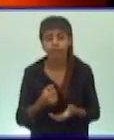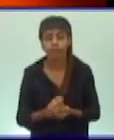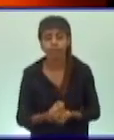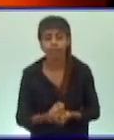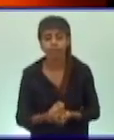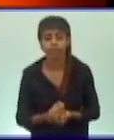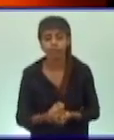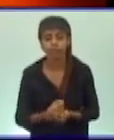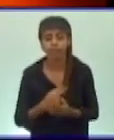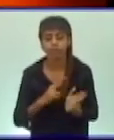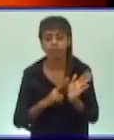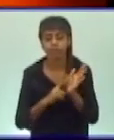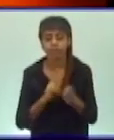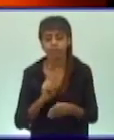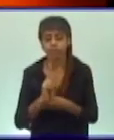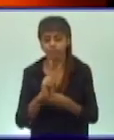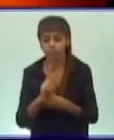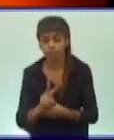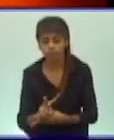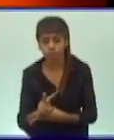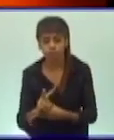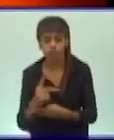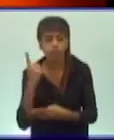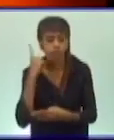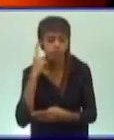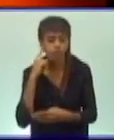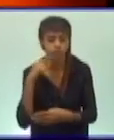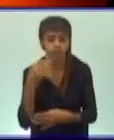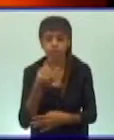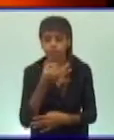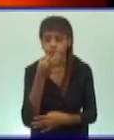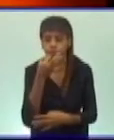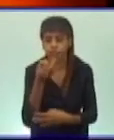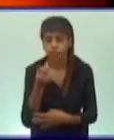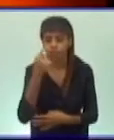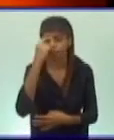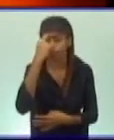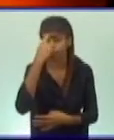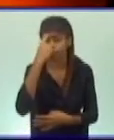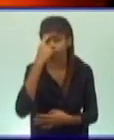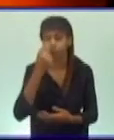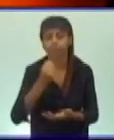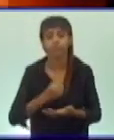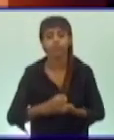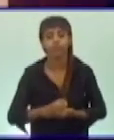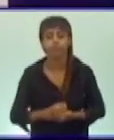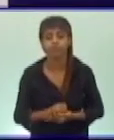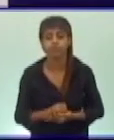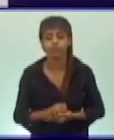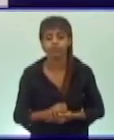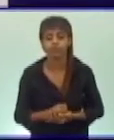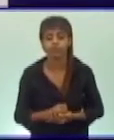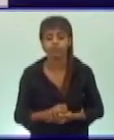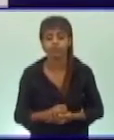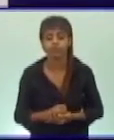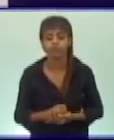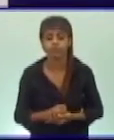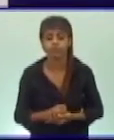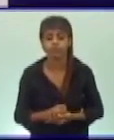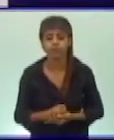invito entonces ahora a escuchar lo que en ese momento expresó nuestro querido guerrillero